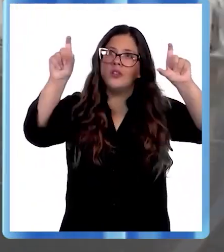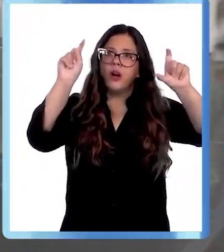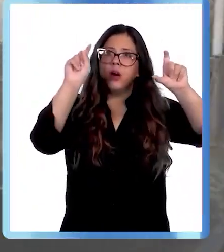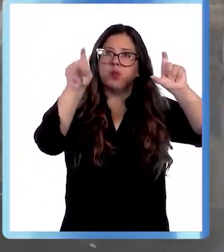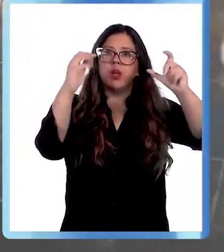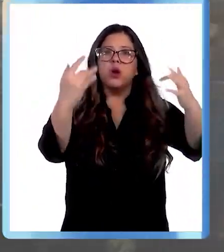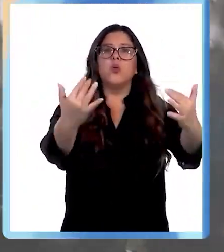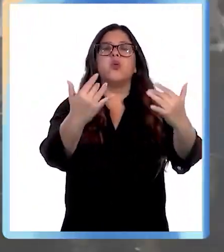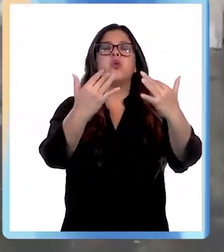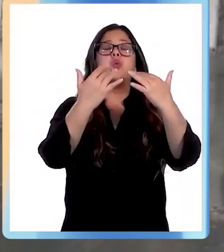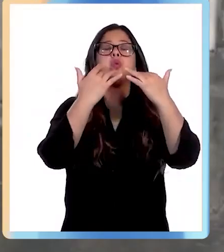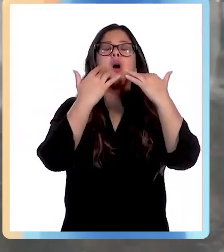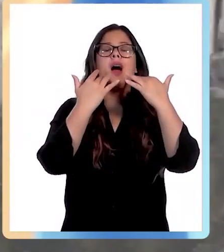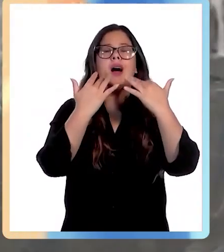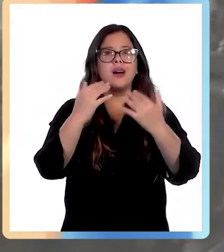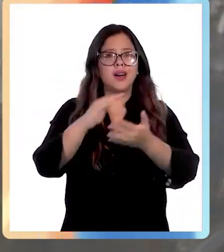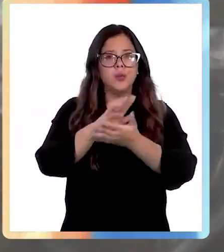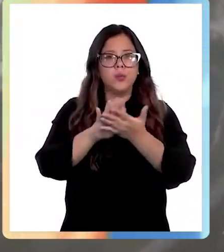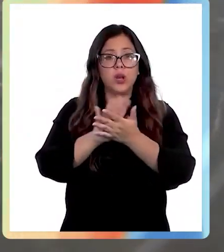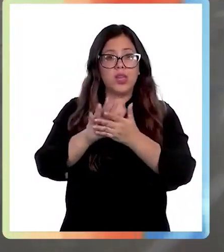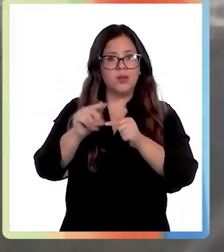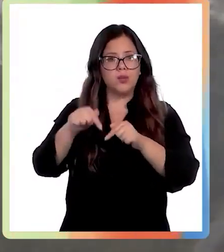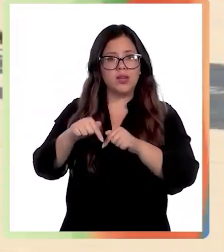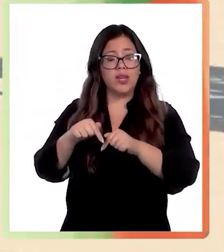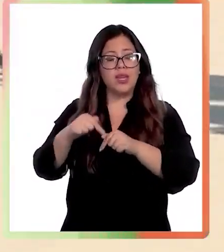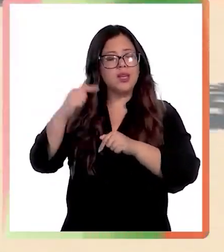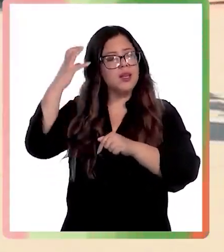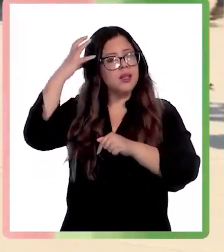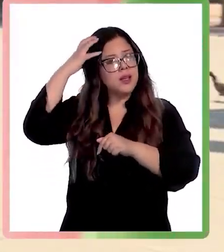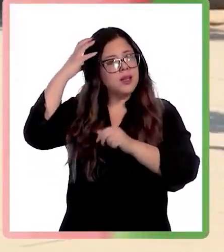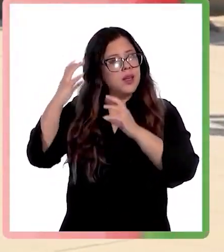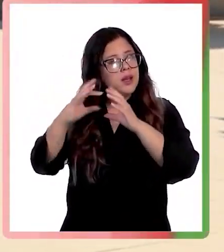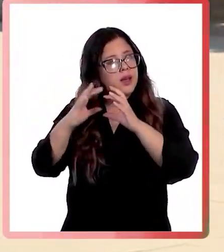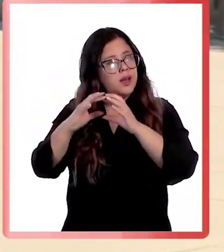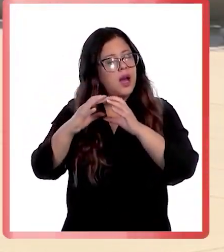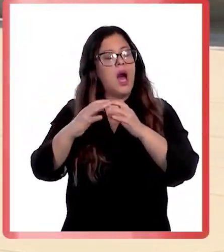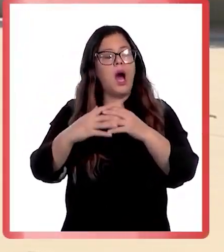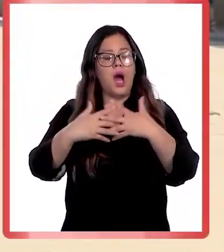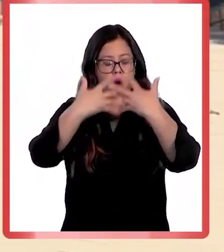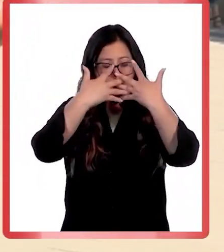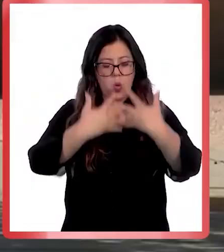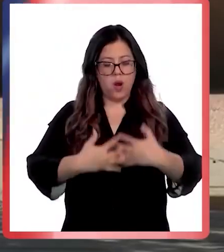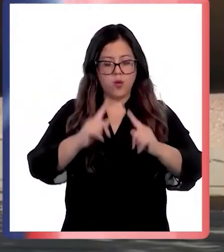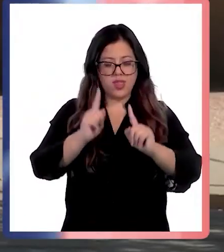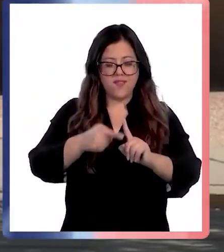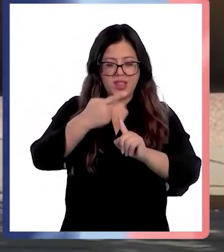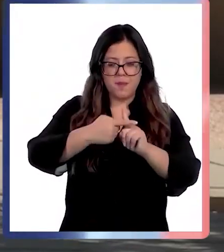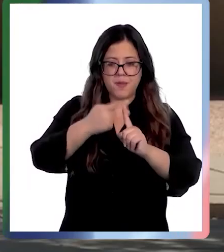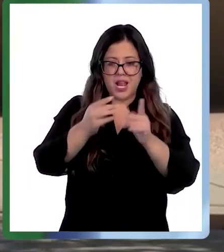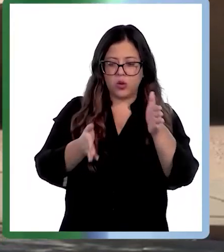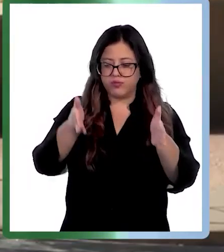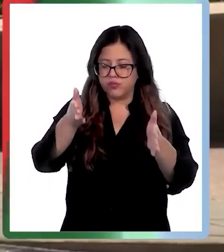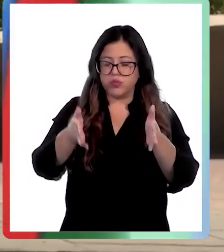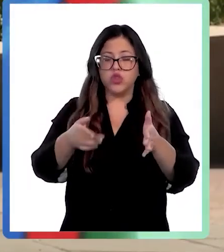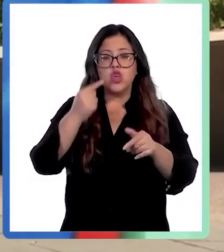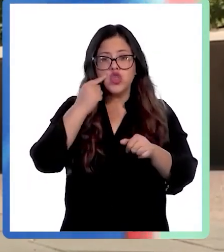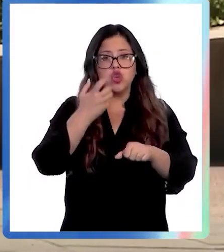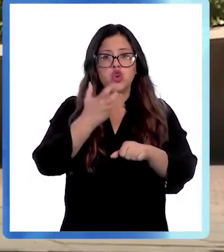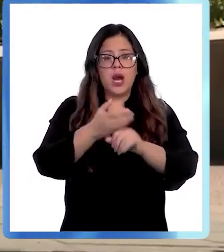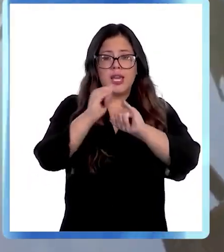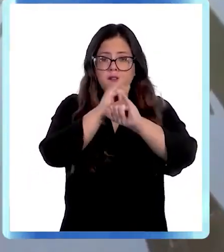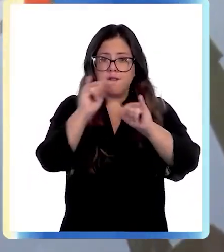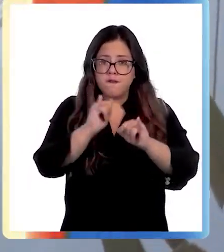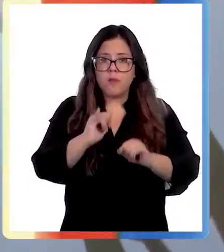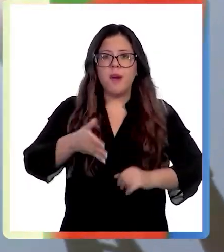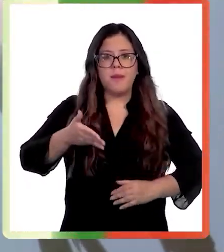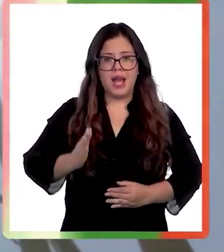un termostato que está en el cerebro que nos dice nuestro setting debe estar entre esta y esta temperatura, y tenemos mecanismos para tratar de mantener